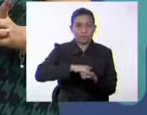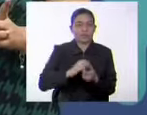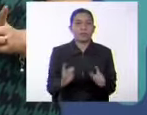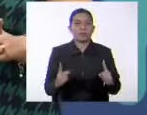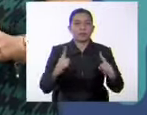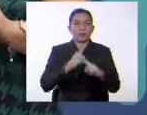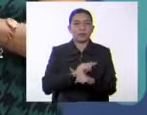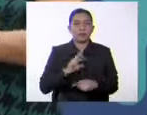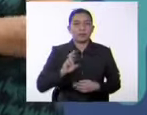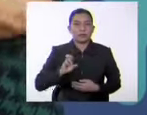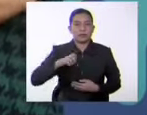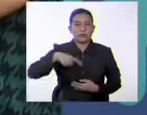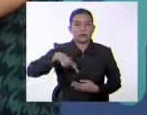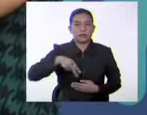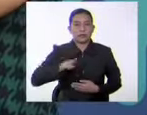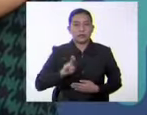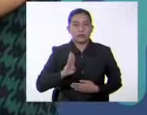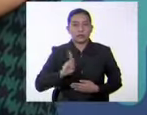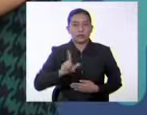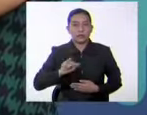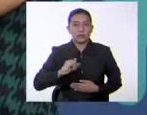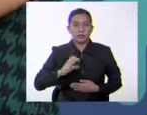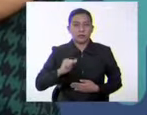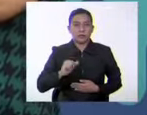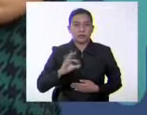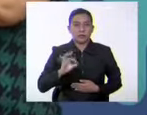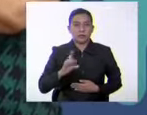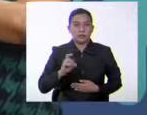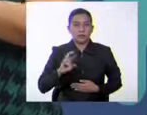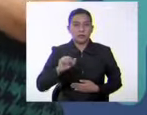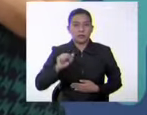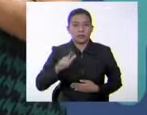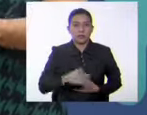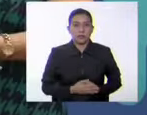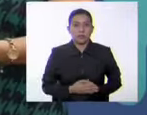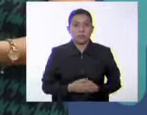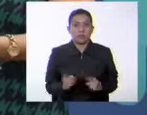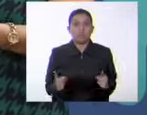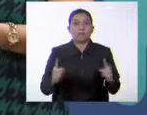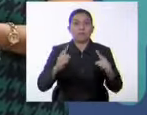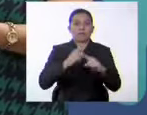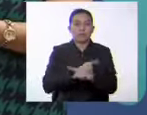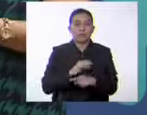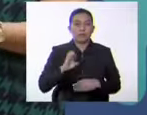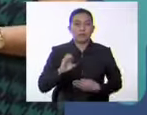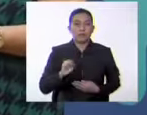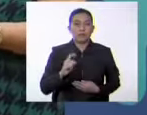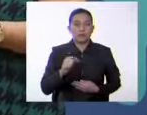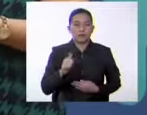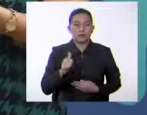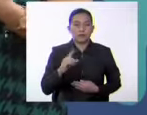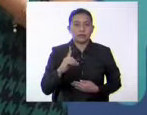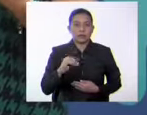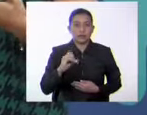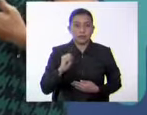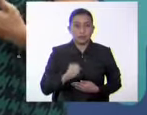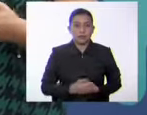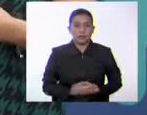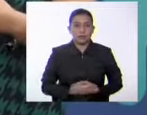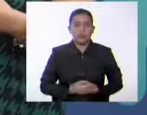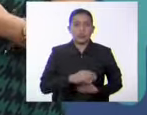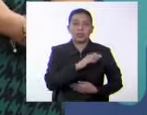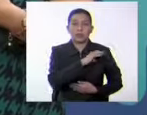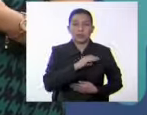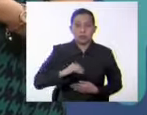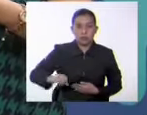Federal. Y luego estados. ¿Qué es lo que tenemos ahora? El Estado. De hecho, el Estado del Salvador